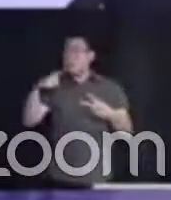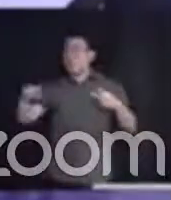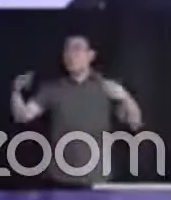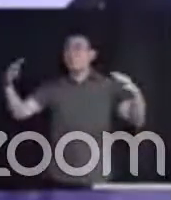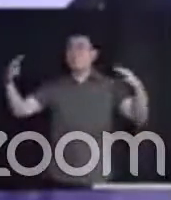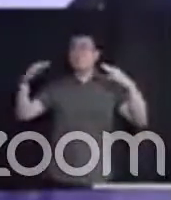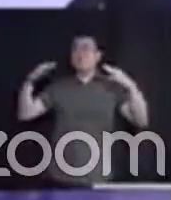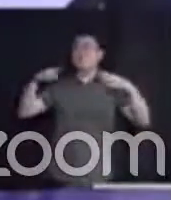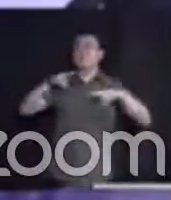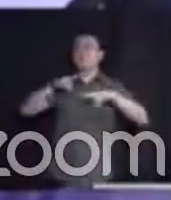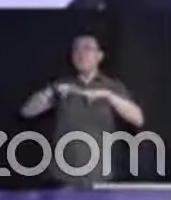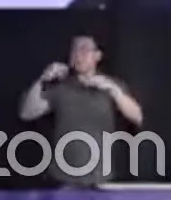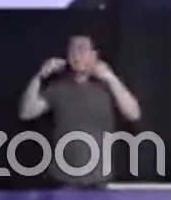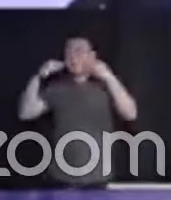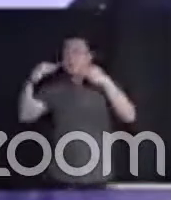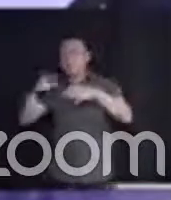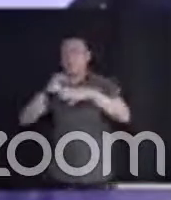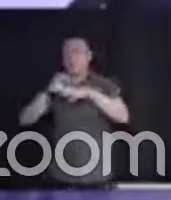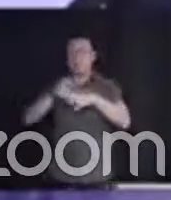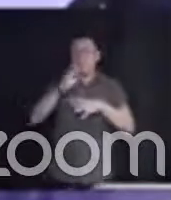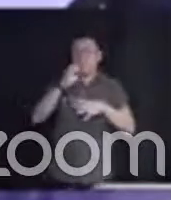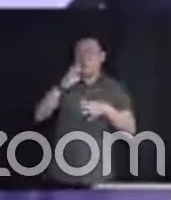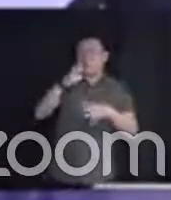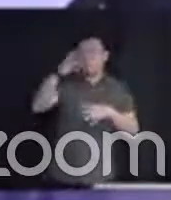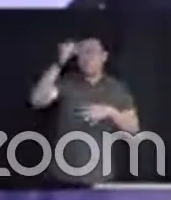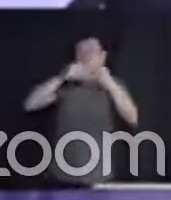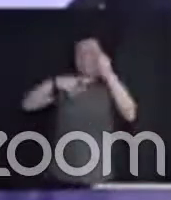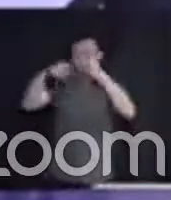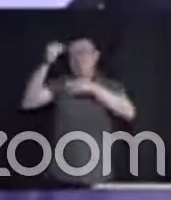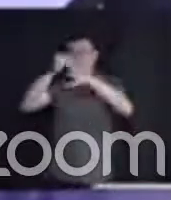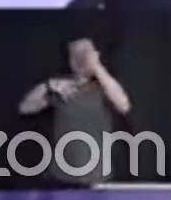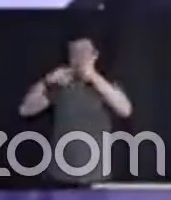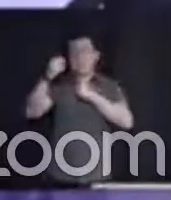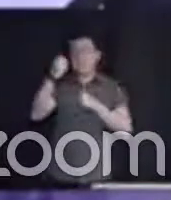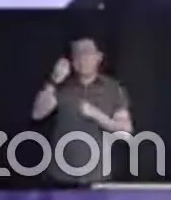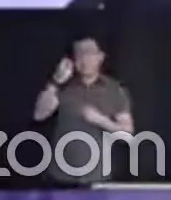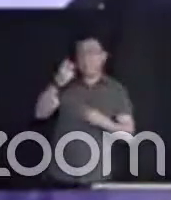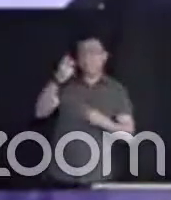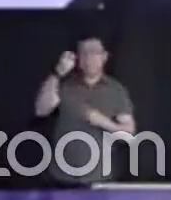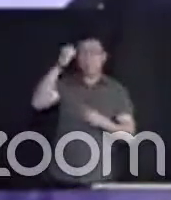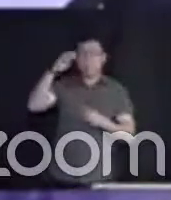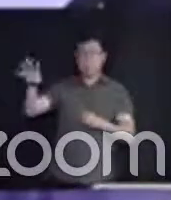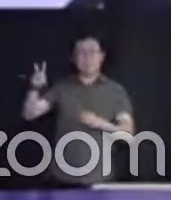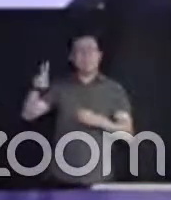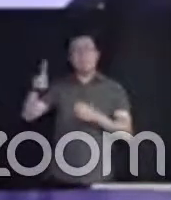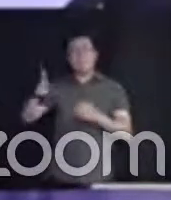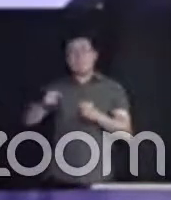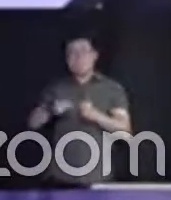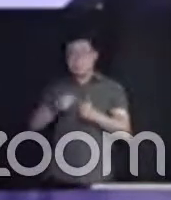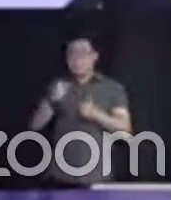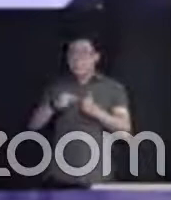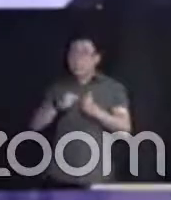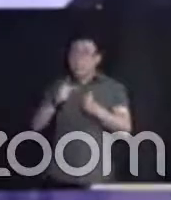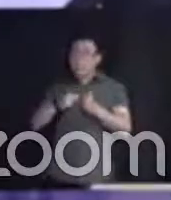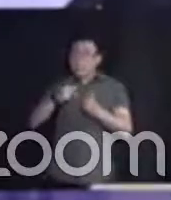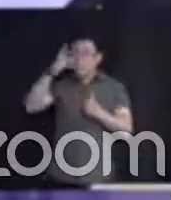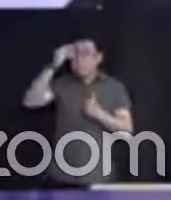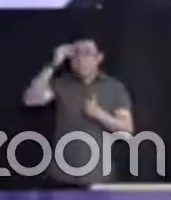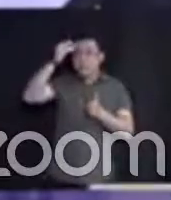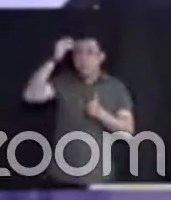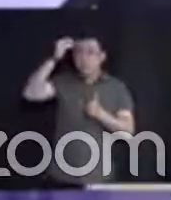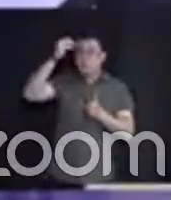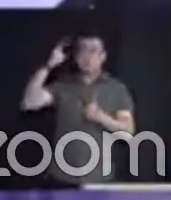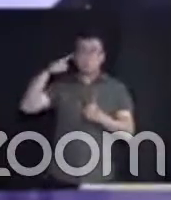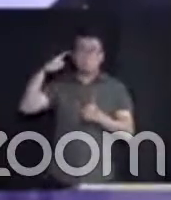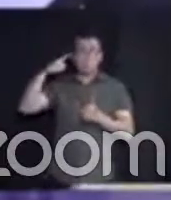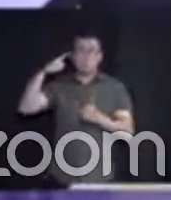en este evento, motivándose, escuchando, aprendiendo constantemente. OmniLife es de repetición, de estar escuchando, de